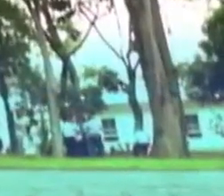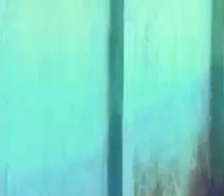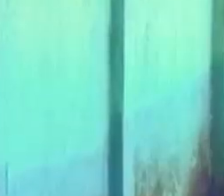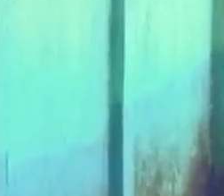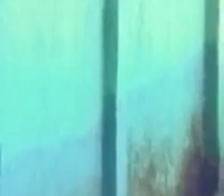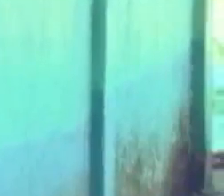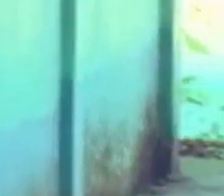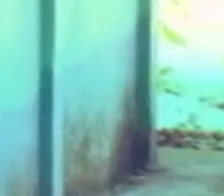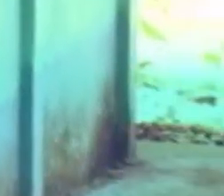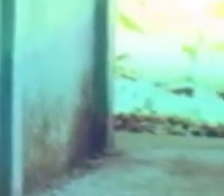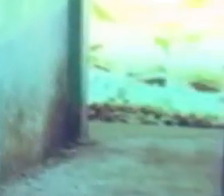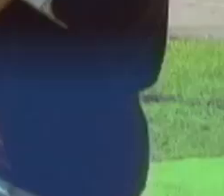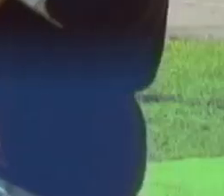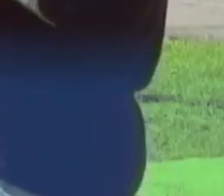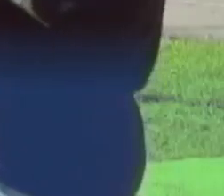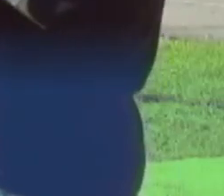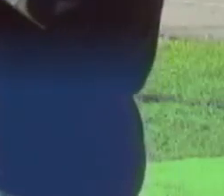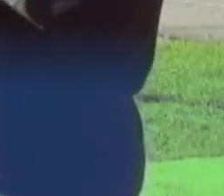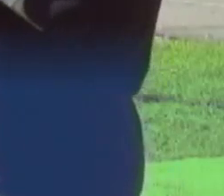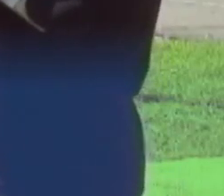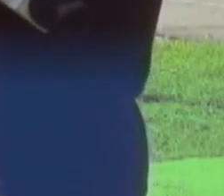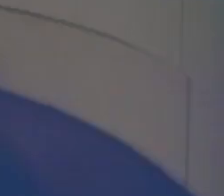Compromiso.